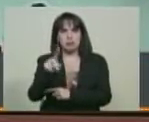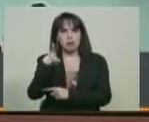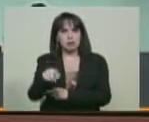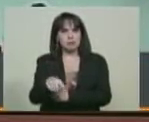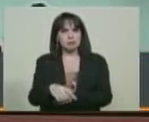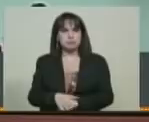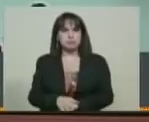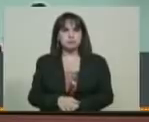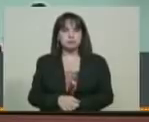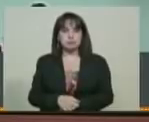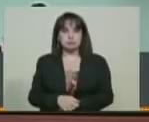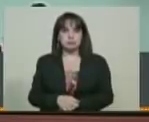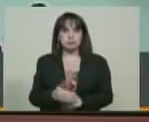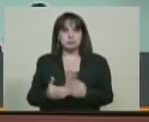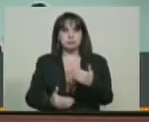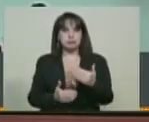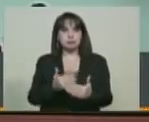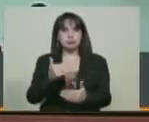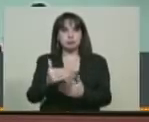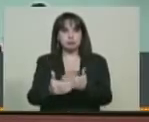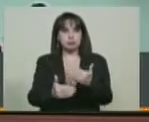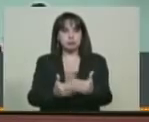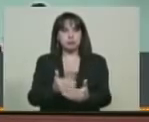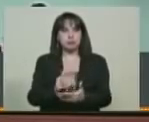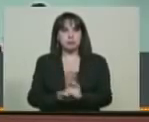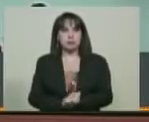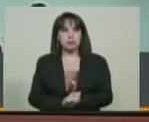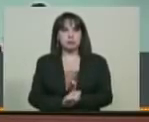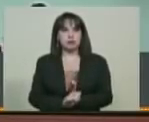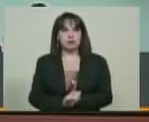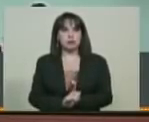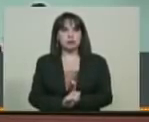bien? Voy bien.